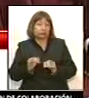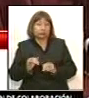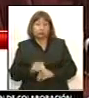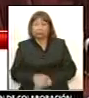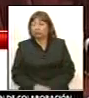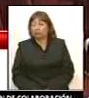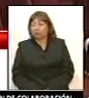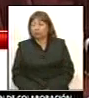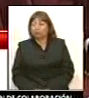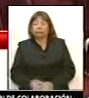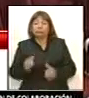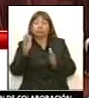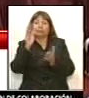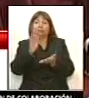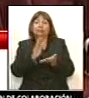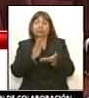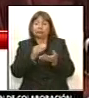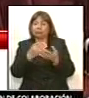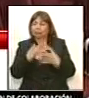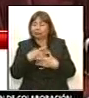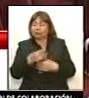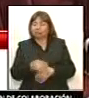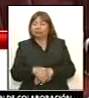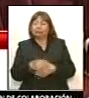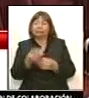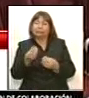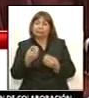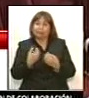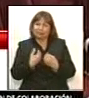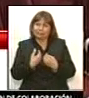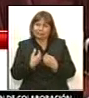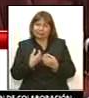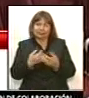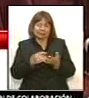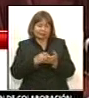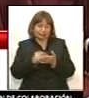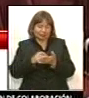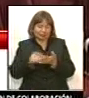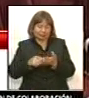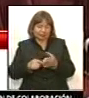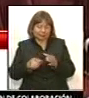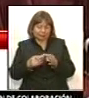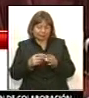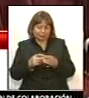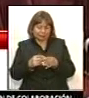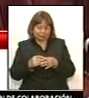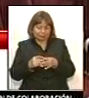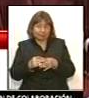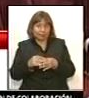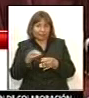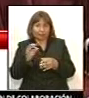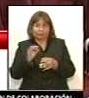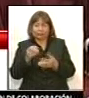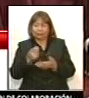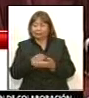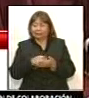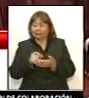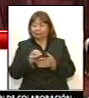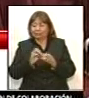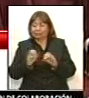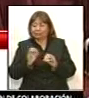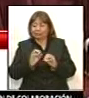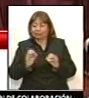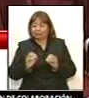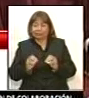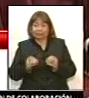O sea, si es para reducir, muy, muy interesante. Entonces, ¿por qué? ¿Todavía tiene que firmarse este pacto migratorio y sin firmar no se puede hacer nada? O